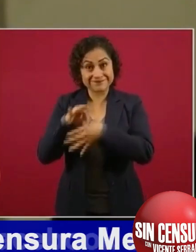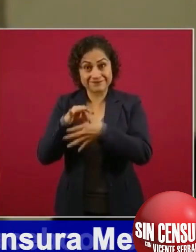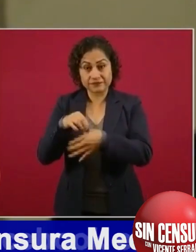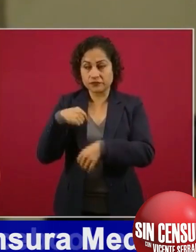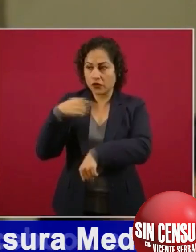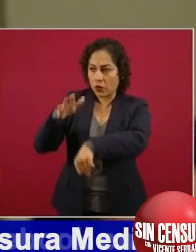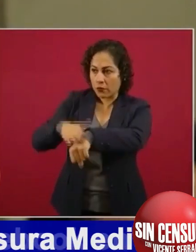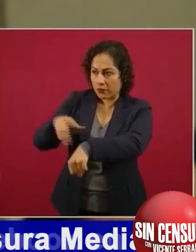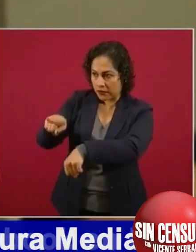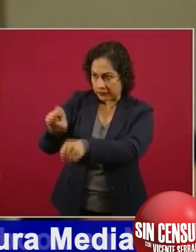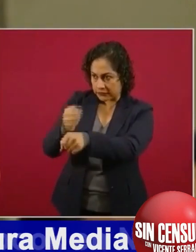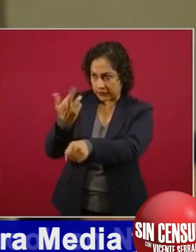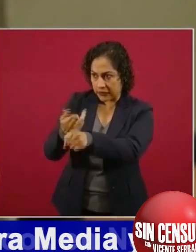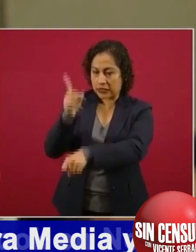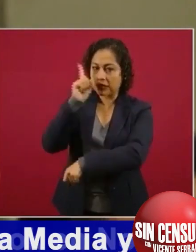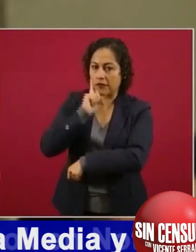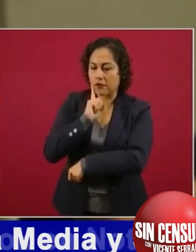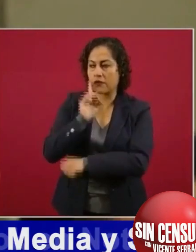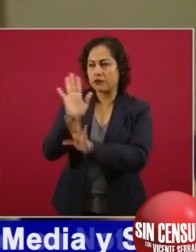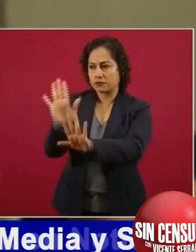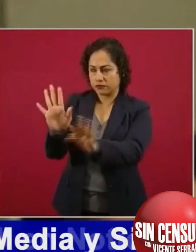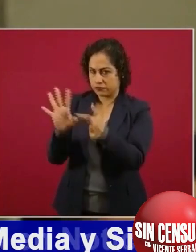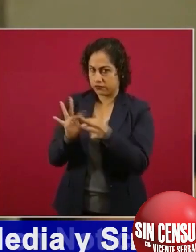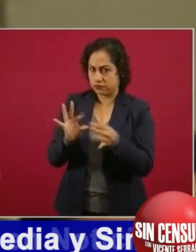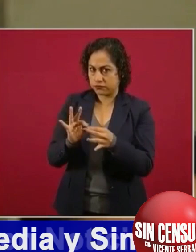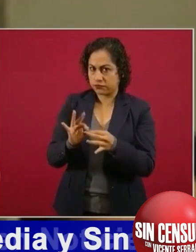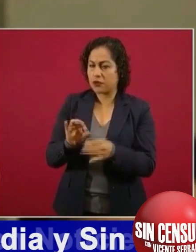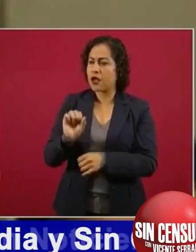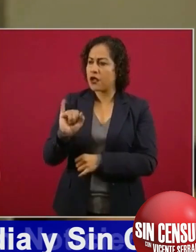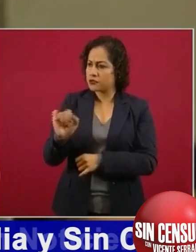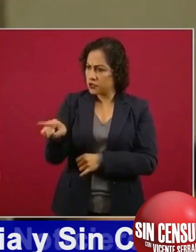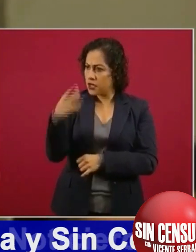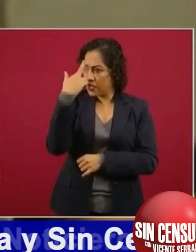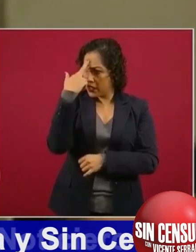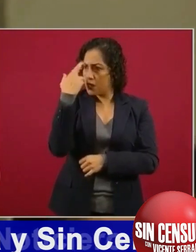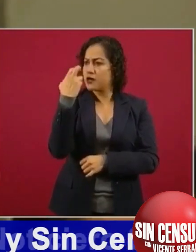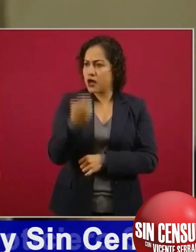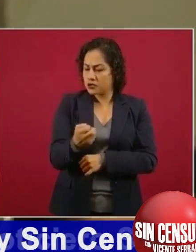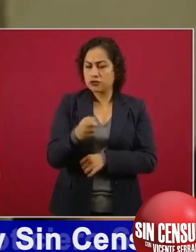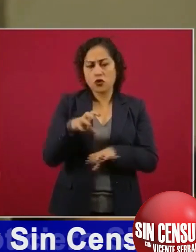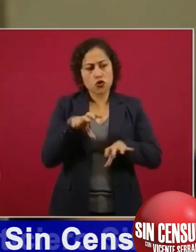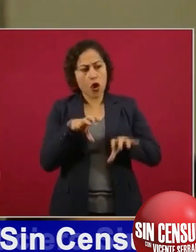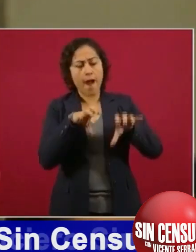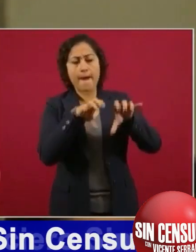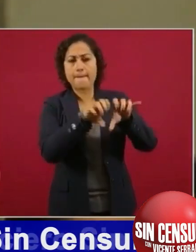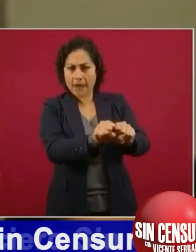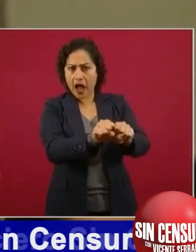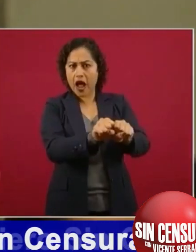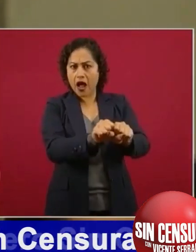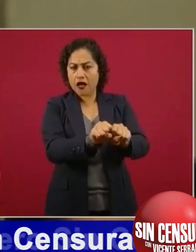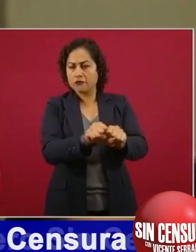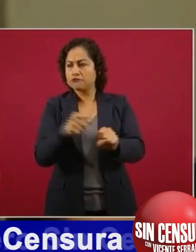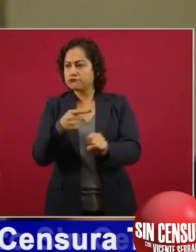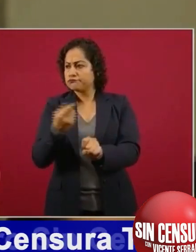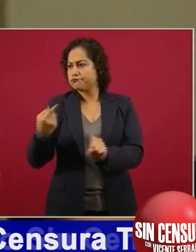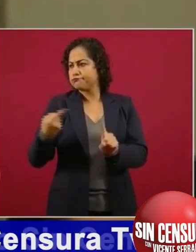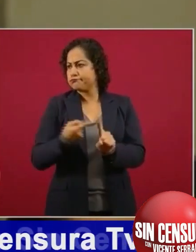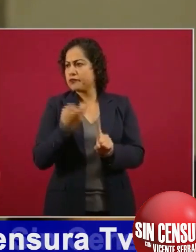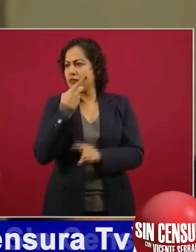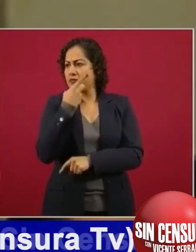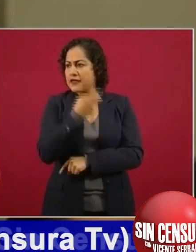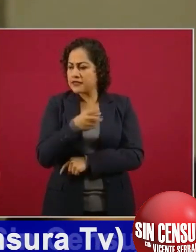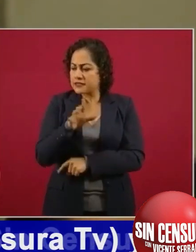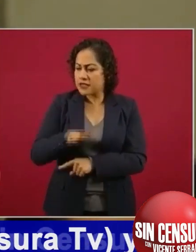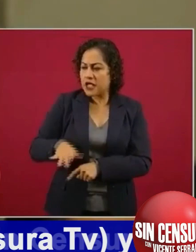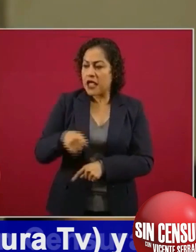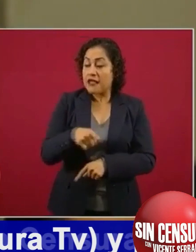secretaria es que sí lo detuvieron y lo acusaron de delincuencia organizada, de armas, y